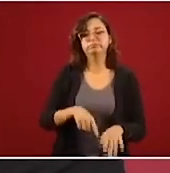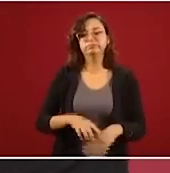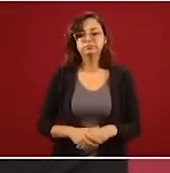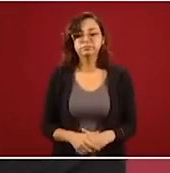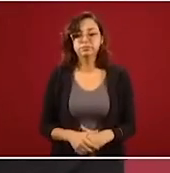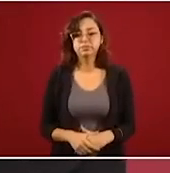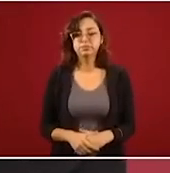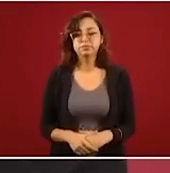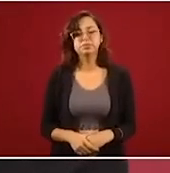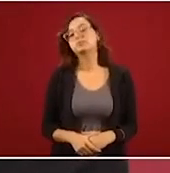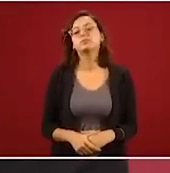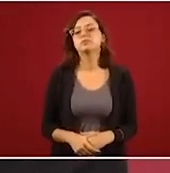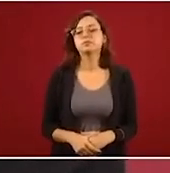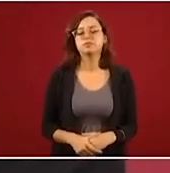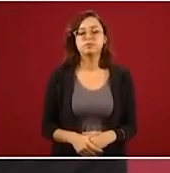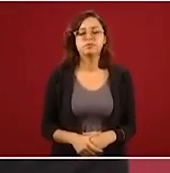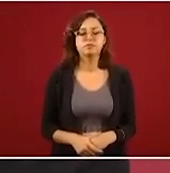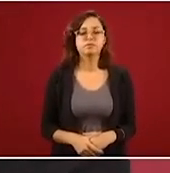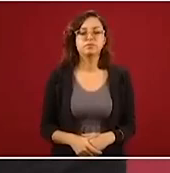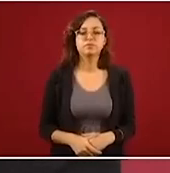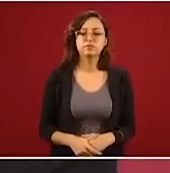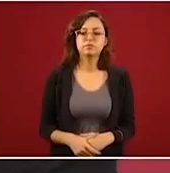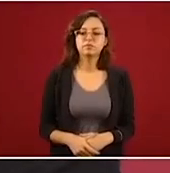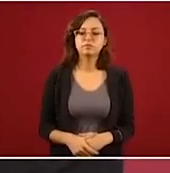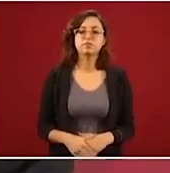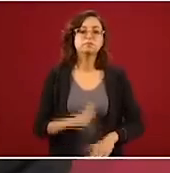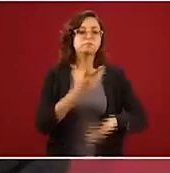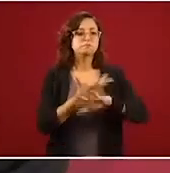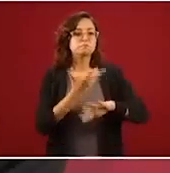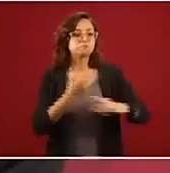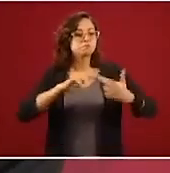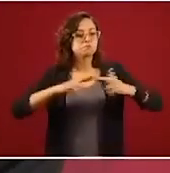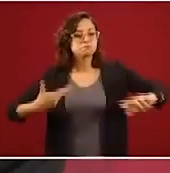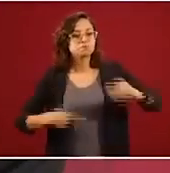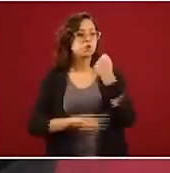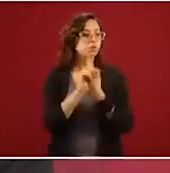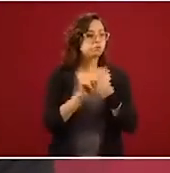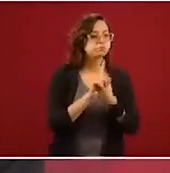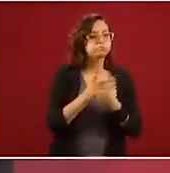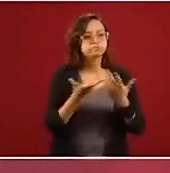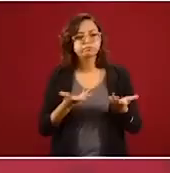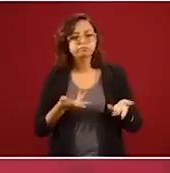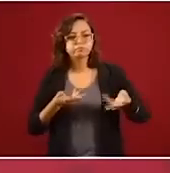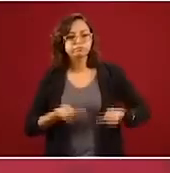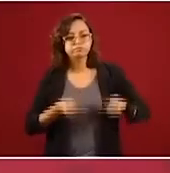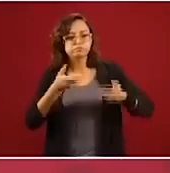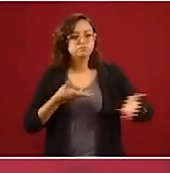como no hemos tenido problemas en la relación con Estados Unidos, la relación económica,